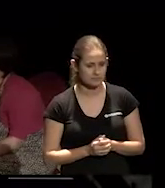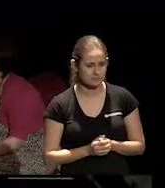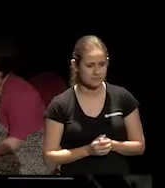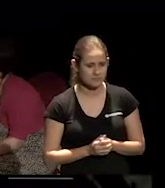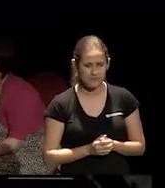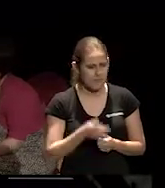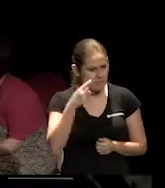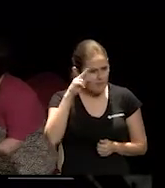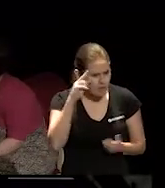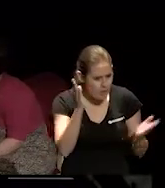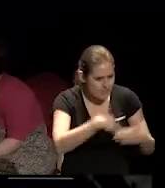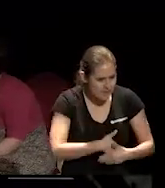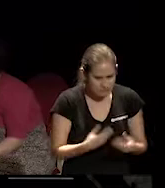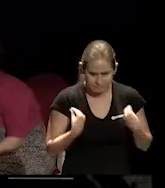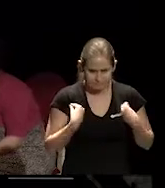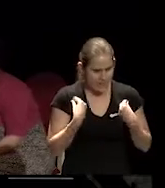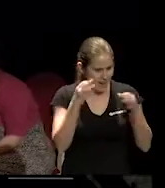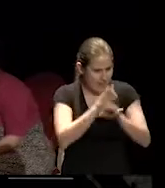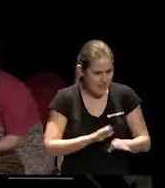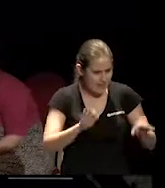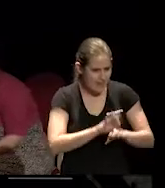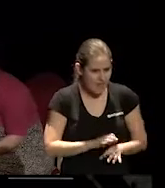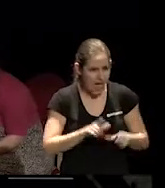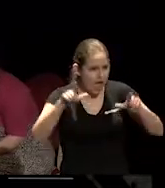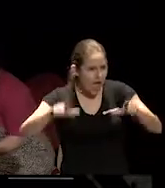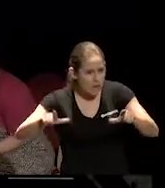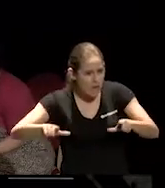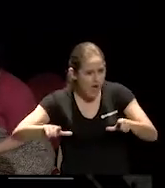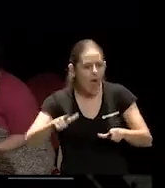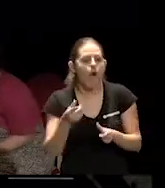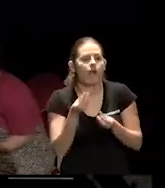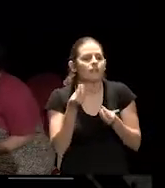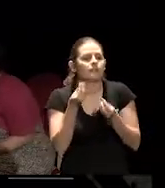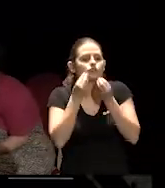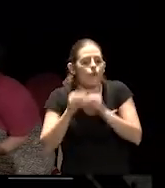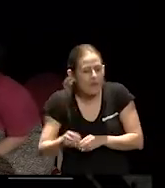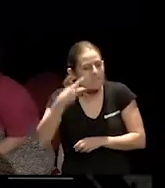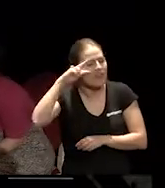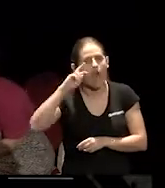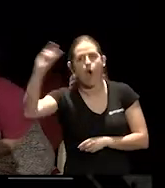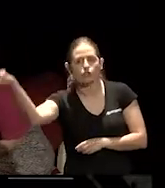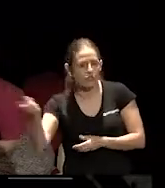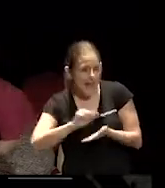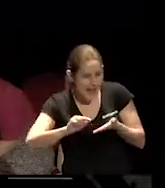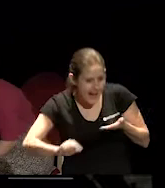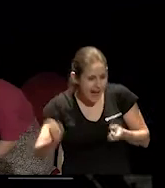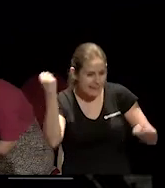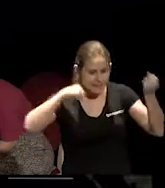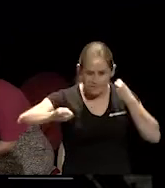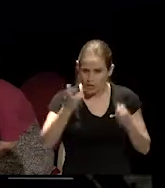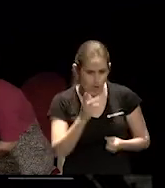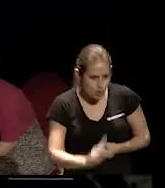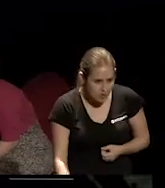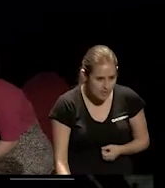había experiencias, no había, no conocían la obra de otros artistas, no conocían mogollón de grupos. Nos hicimos fan